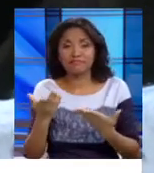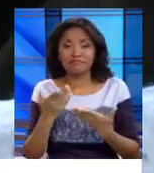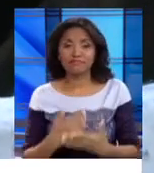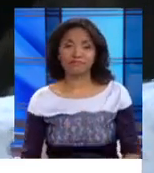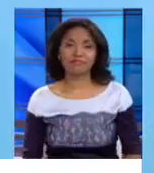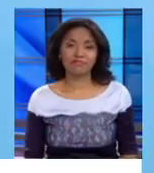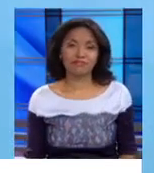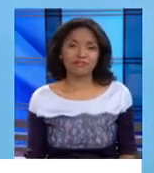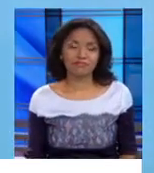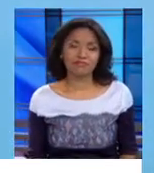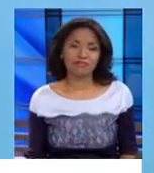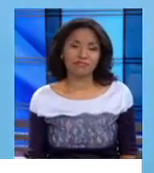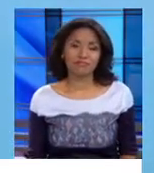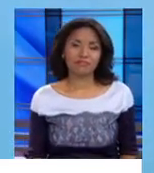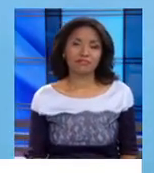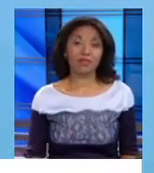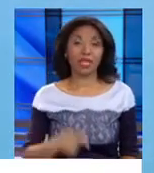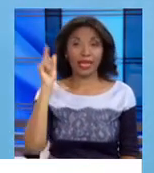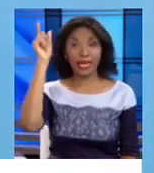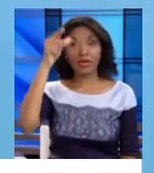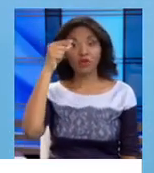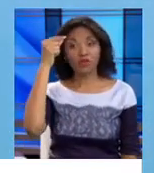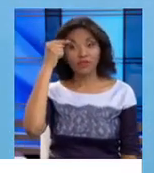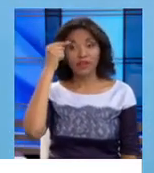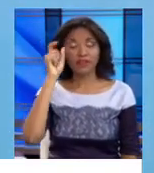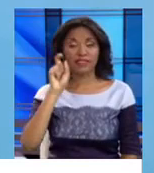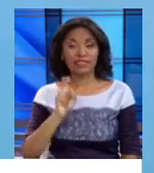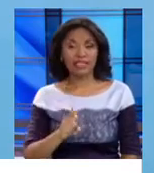igual. El gobierno tiene que ponerse la pila,